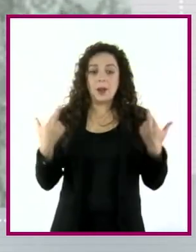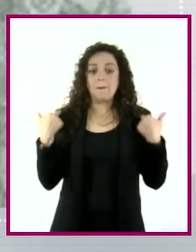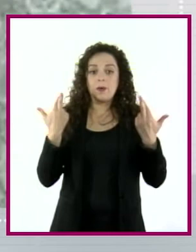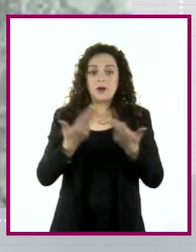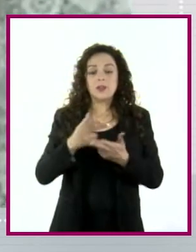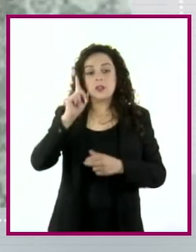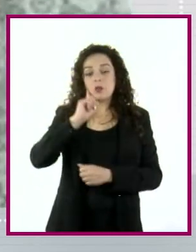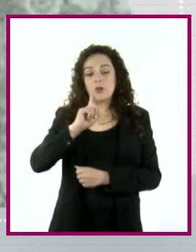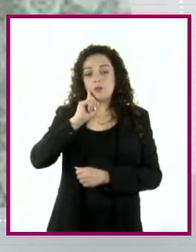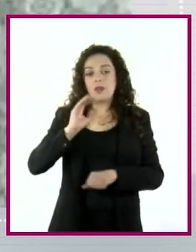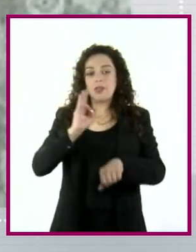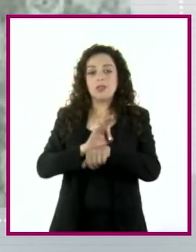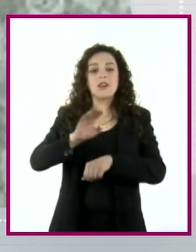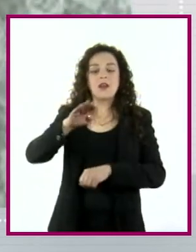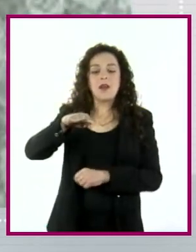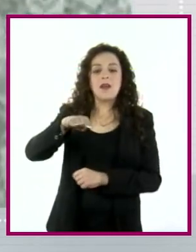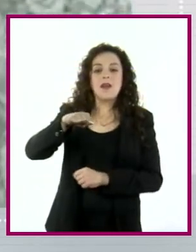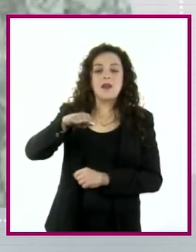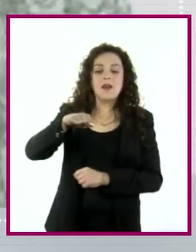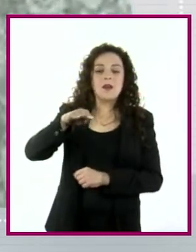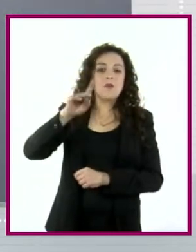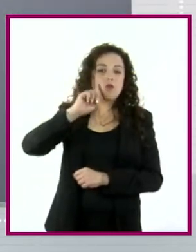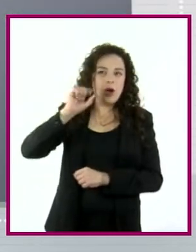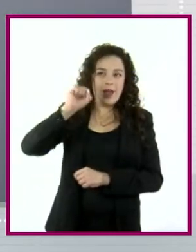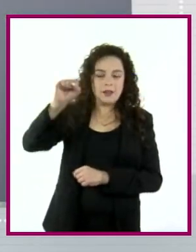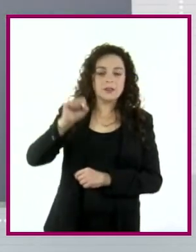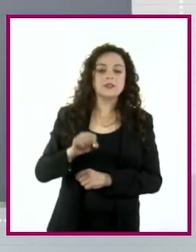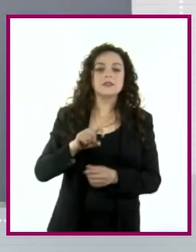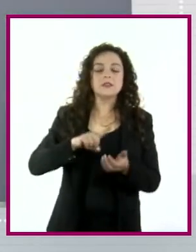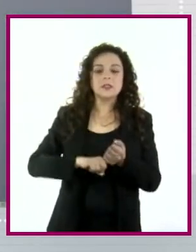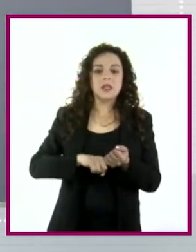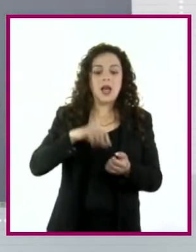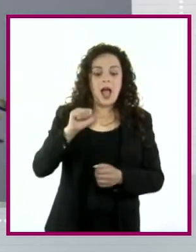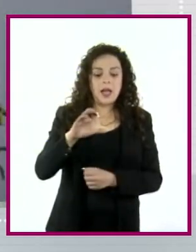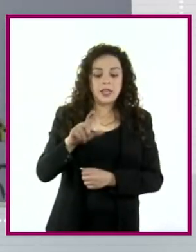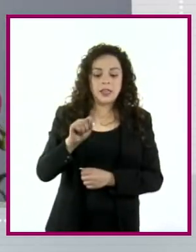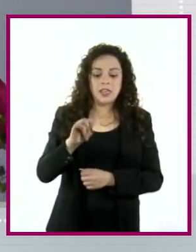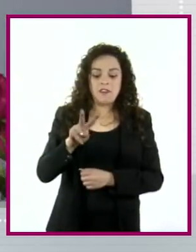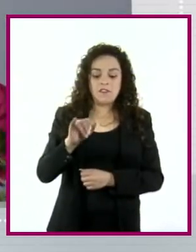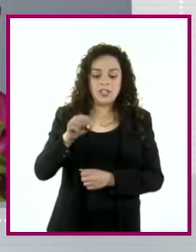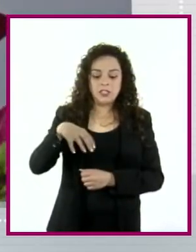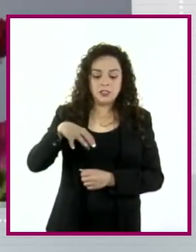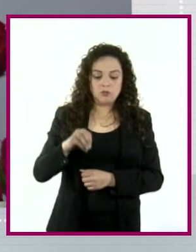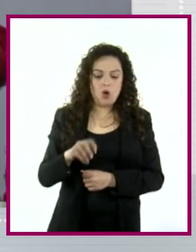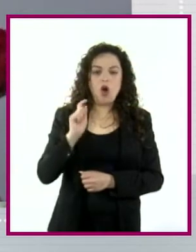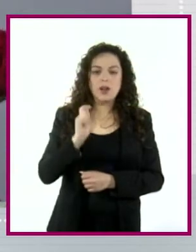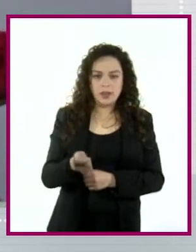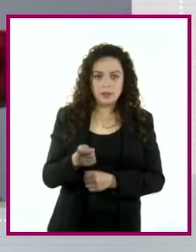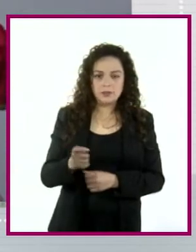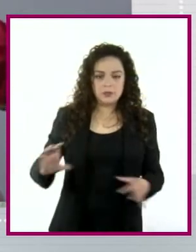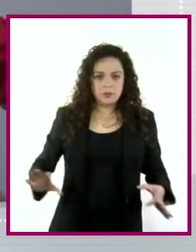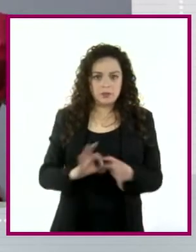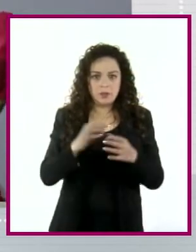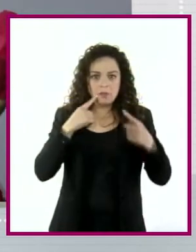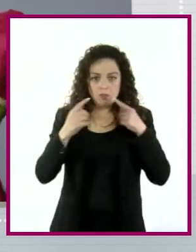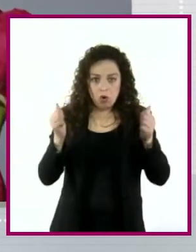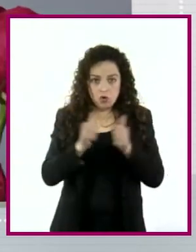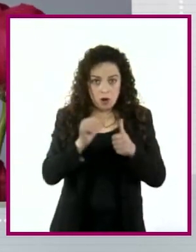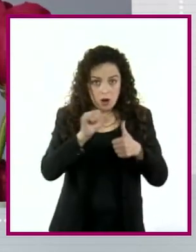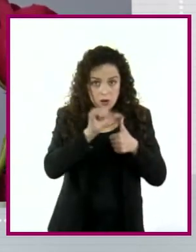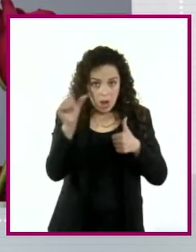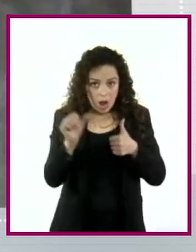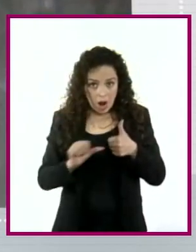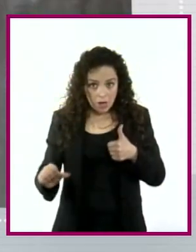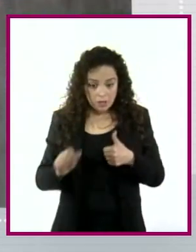Mónica Mayer, existe el artivismo. Es decir, cuando el activismo dialoga con el arte, pues se convierte